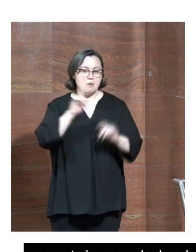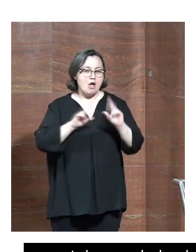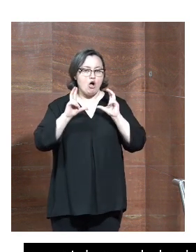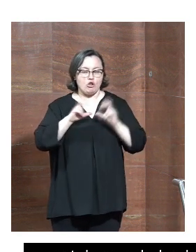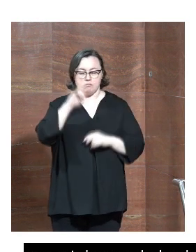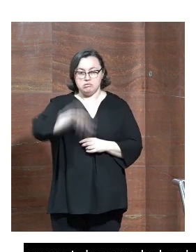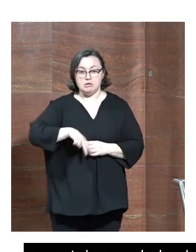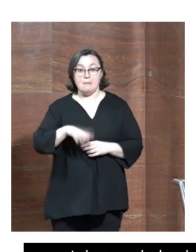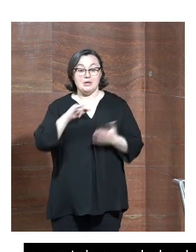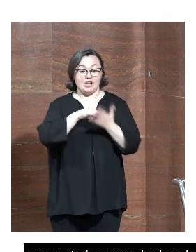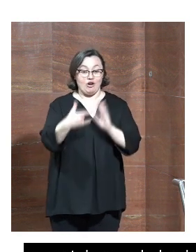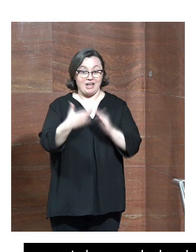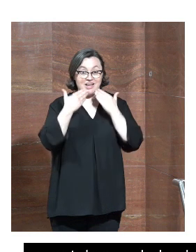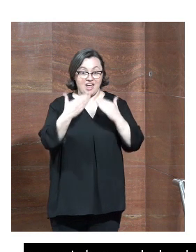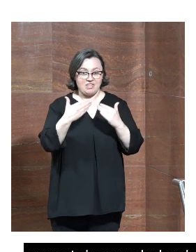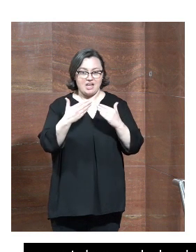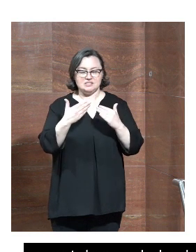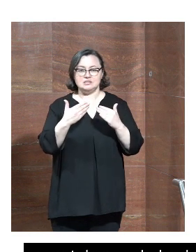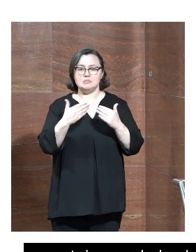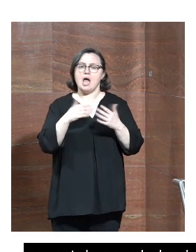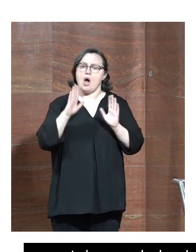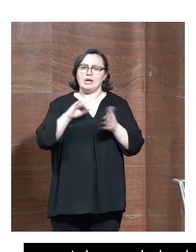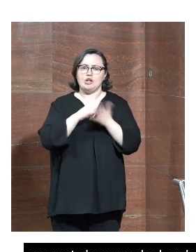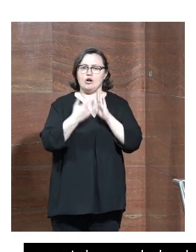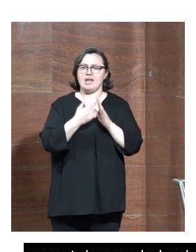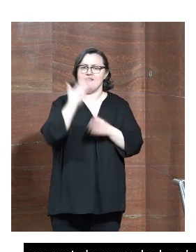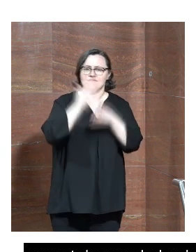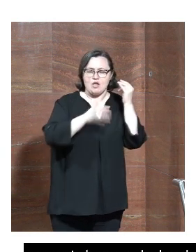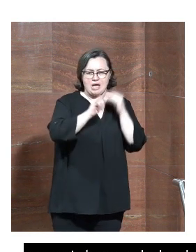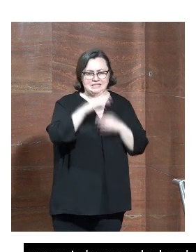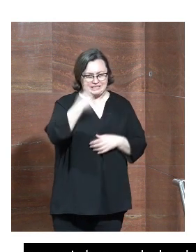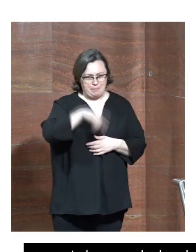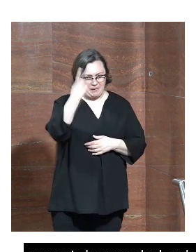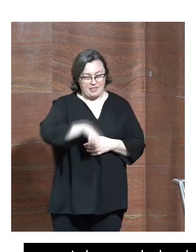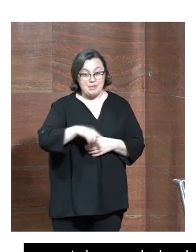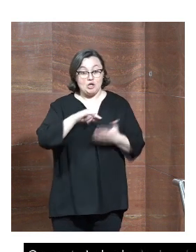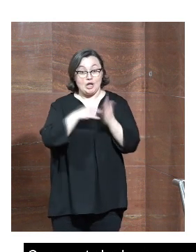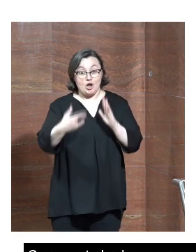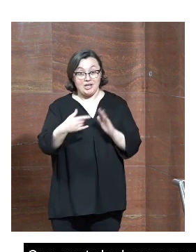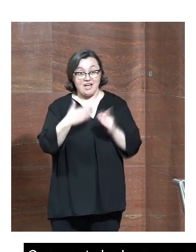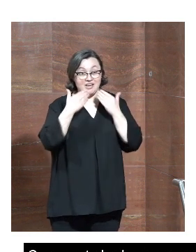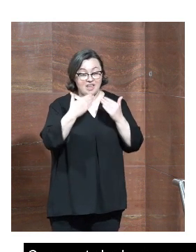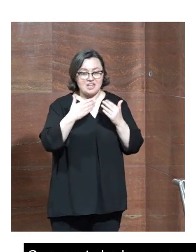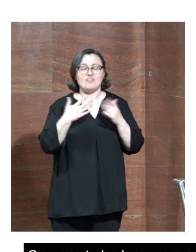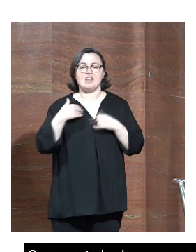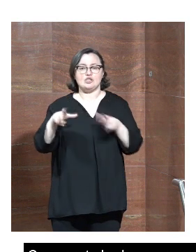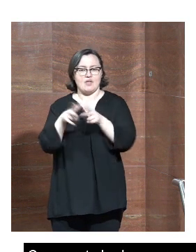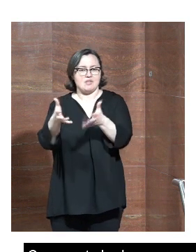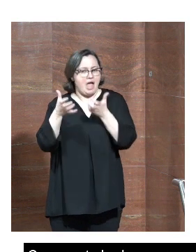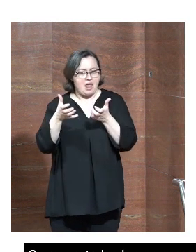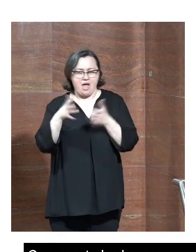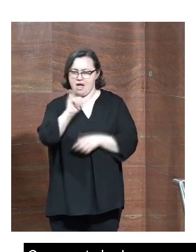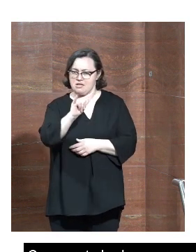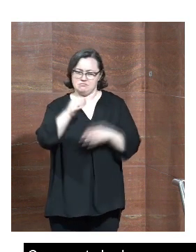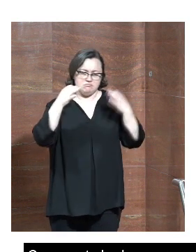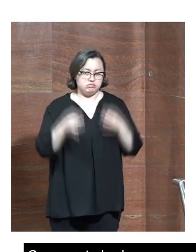problema, pero con la tecnología, con todos sus defectos que tiene, todavía ha supuesto un gran beneficio social.